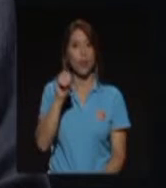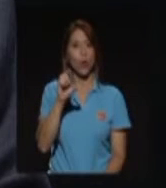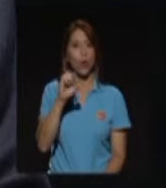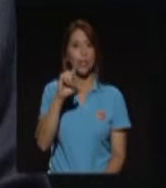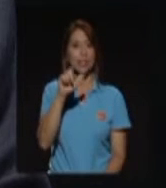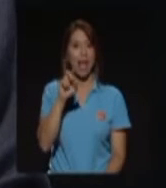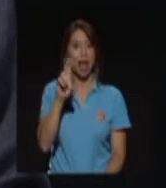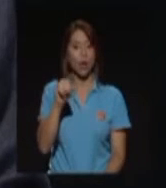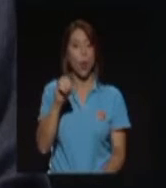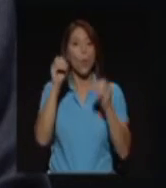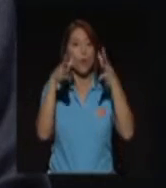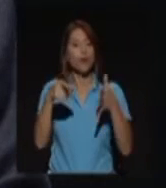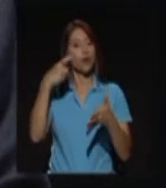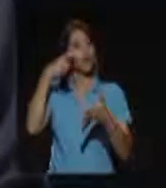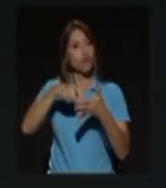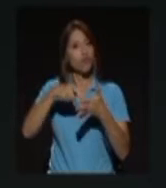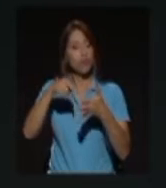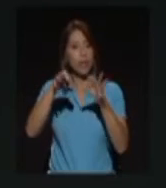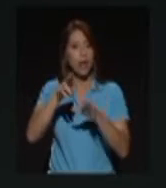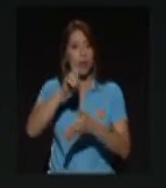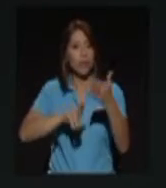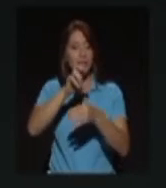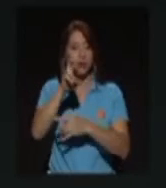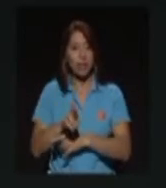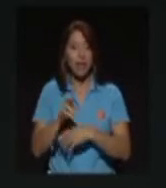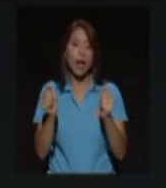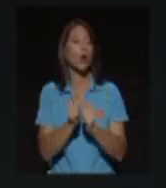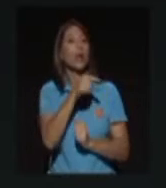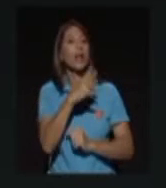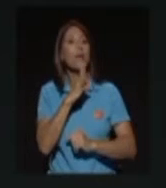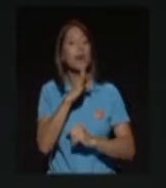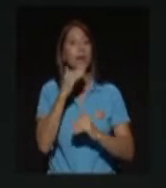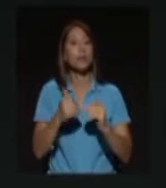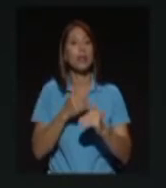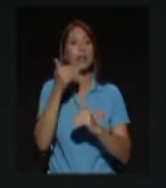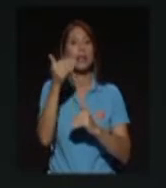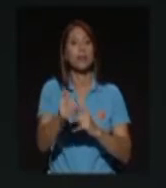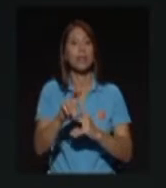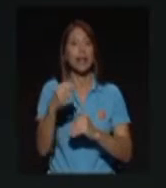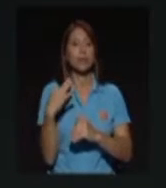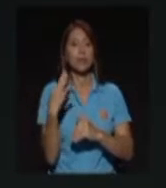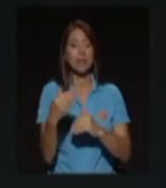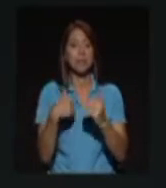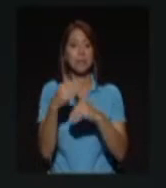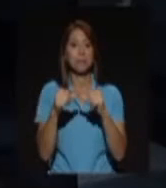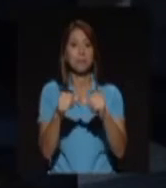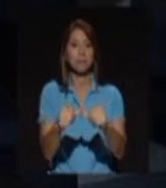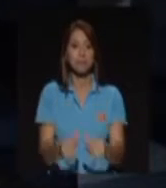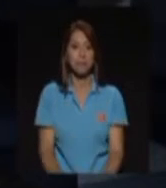Universidad de Costa Rica, con quien conversaremos una vez que el canal nos invite a hacerlo.